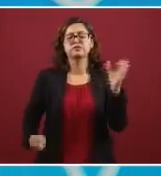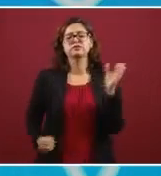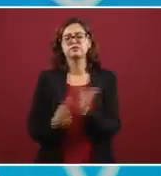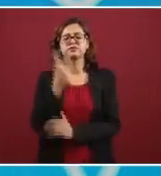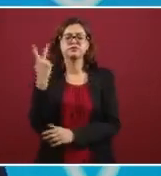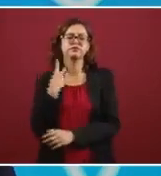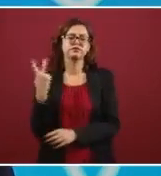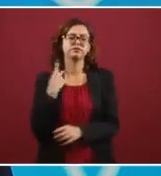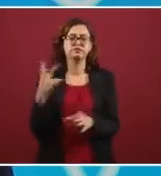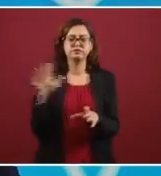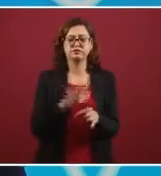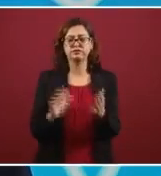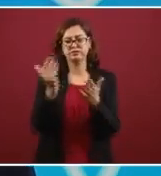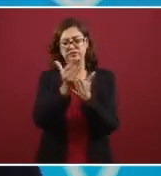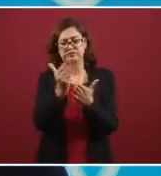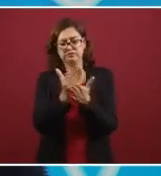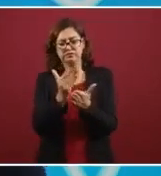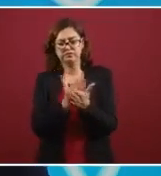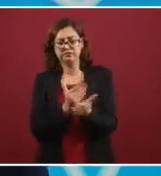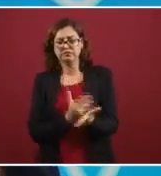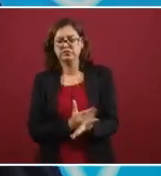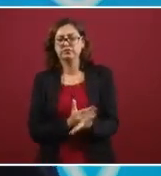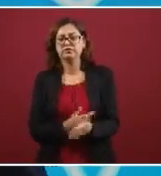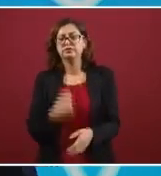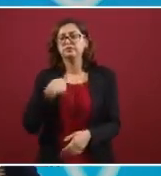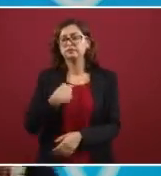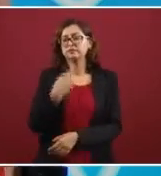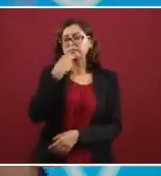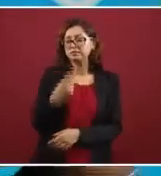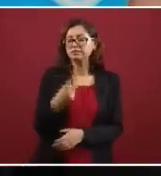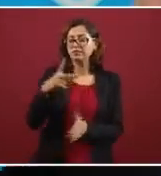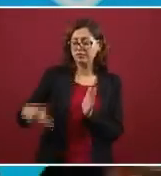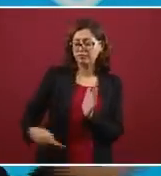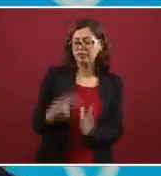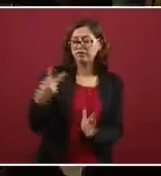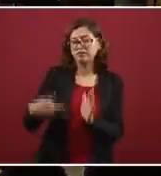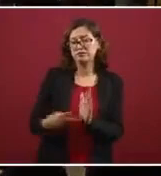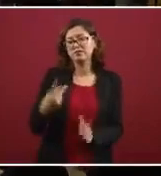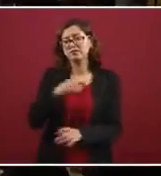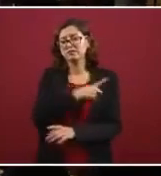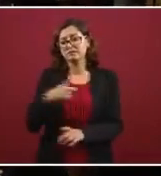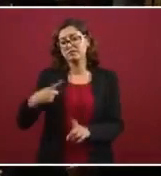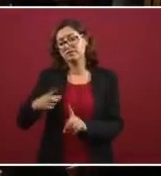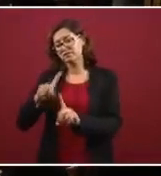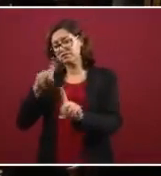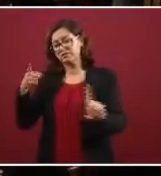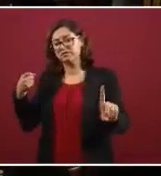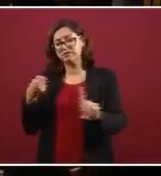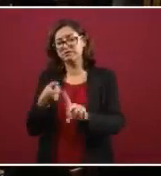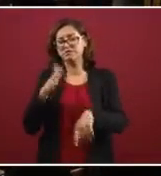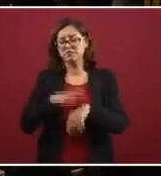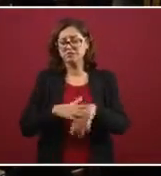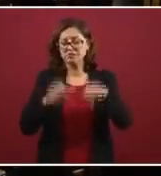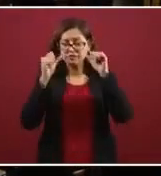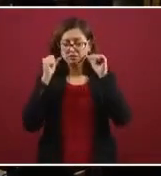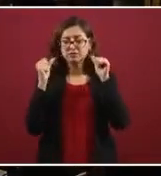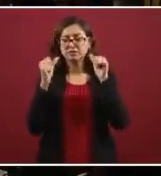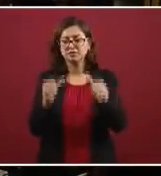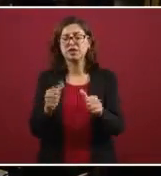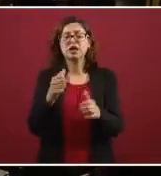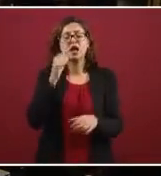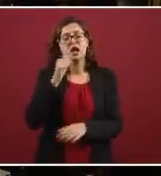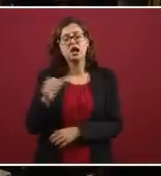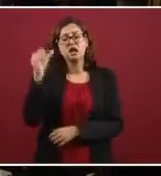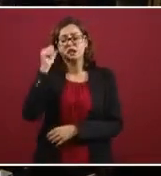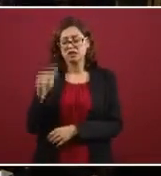que ustedes han puesto en marcha ha dicho que se requiere la transversalización de las acciones. Ayer analizábamos los 12